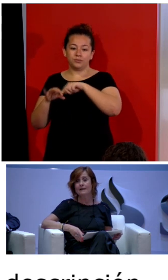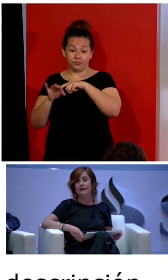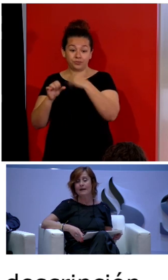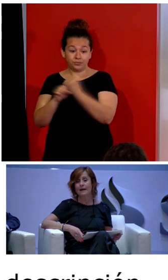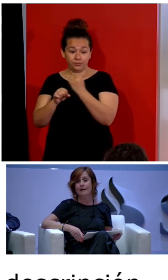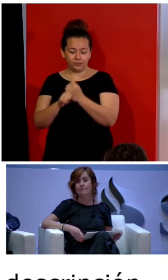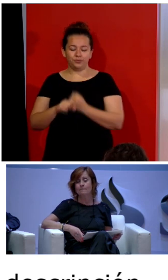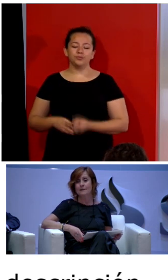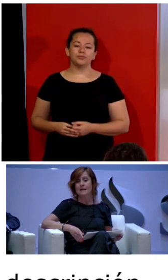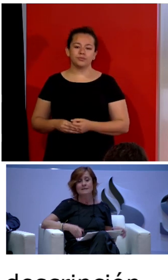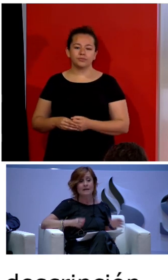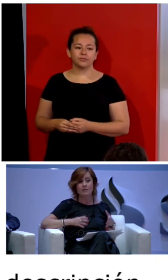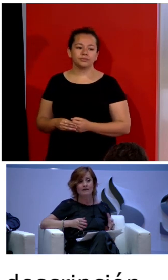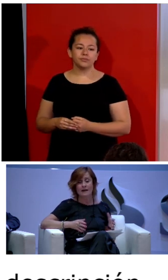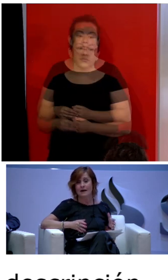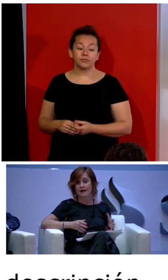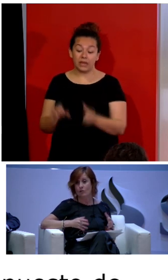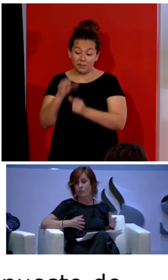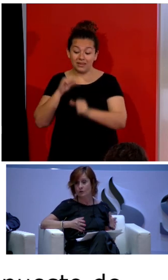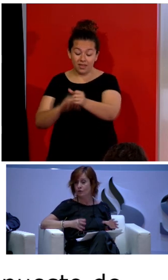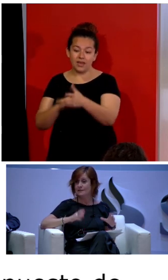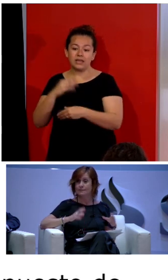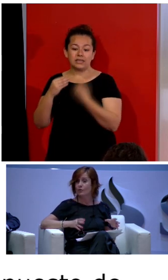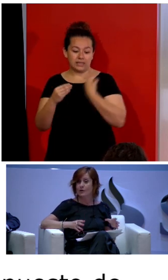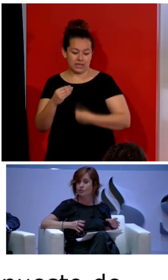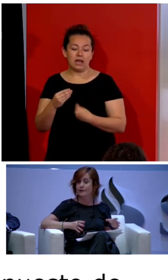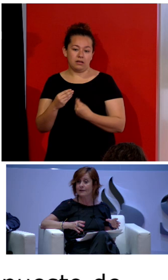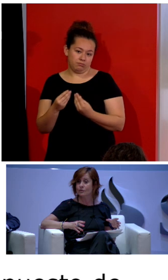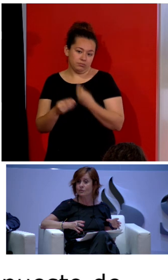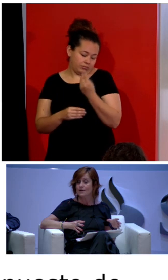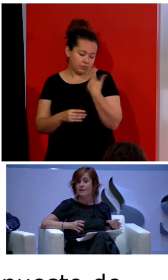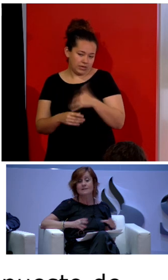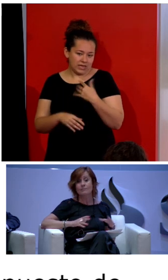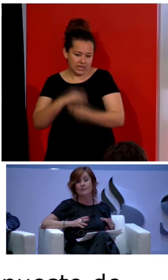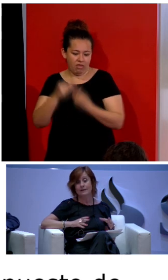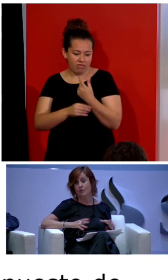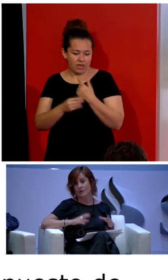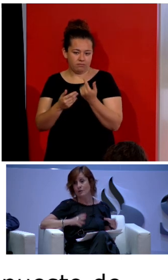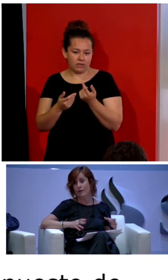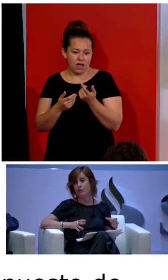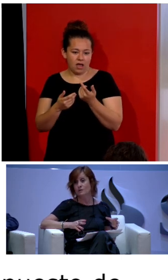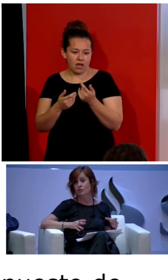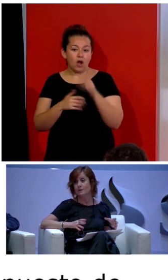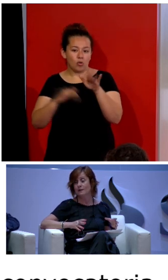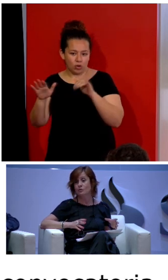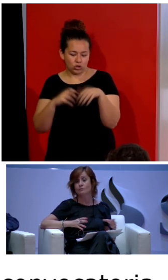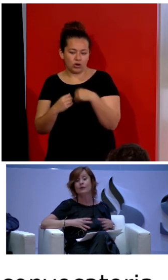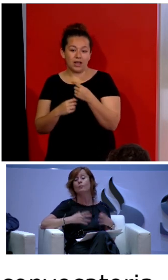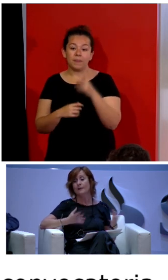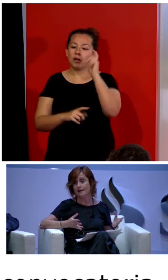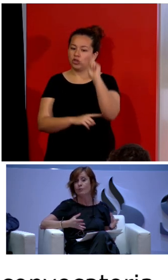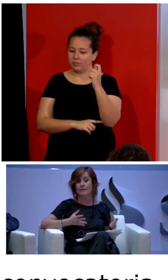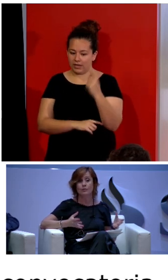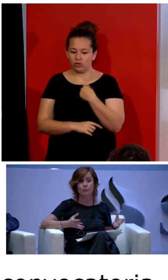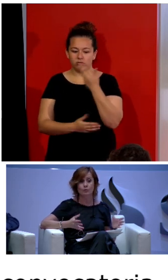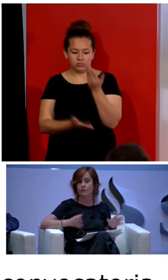aquí se inicia la convocatoria, se valoran los méritos y simplemente con la valoración de estos méritos, quien